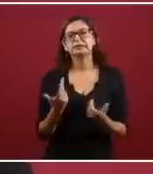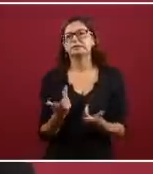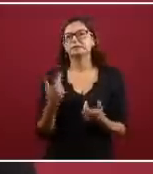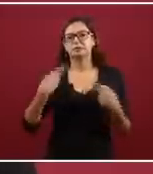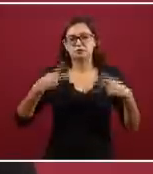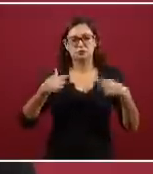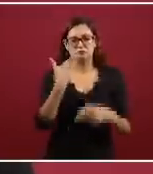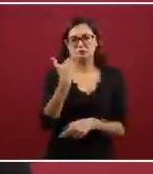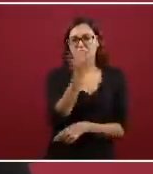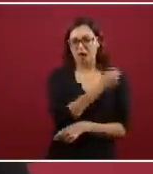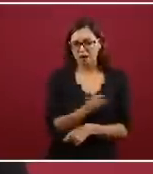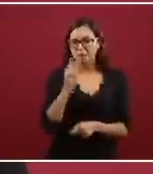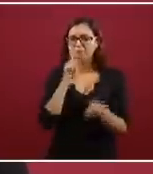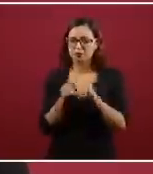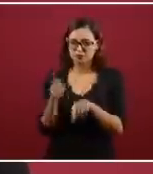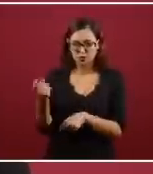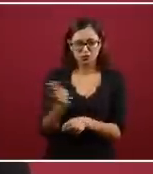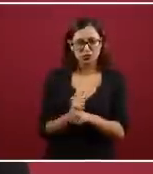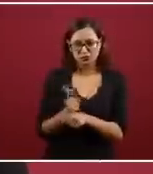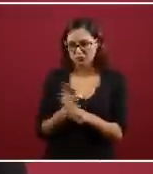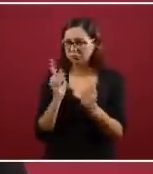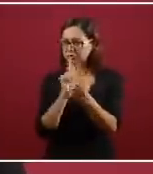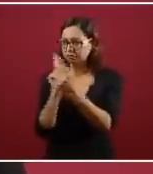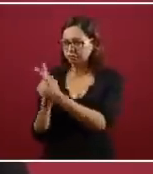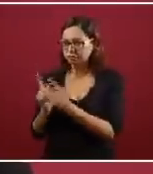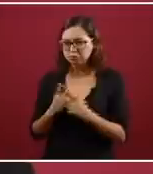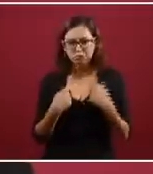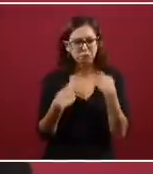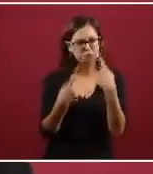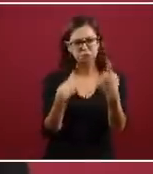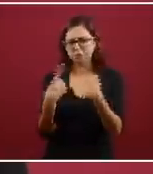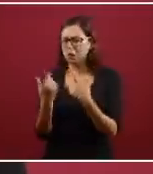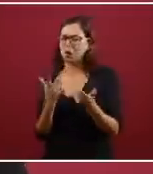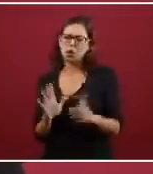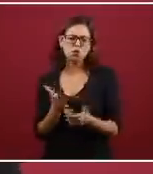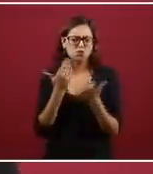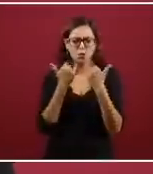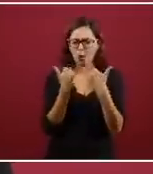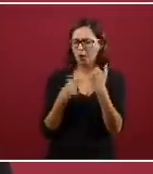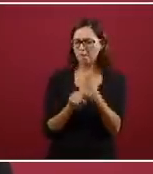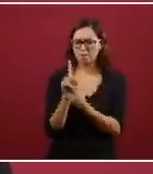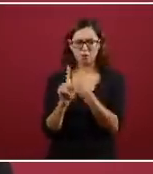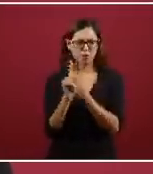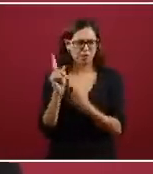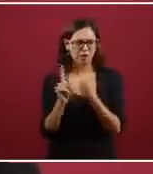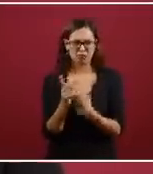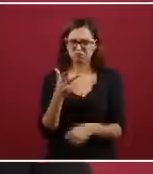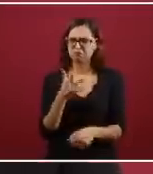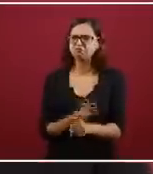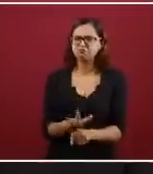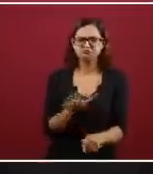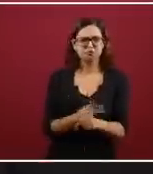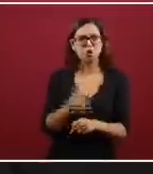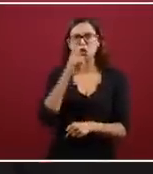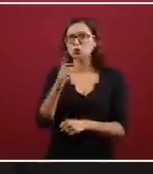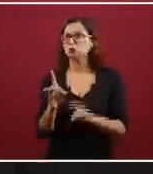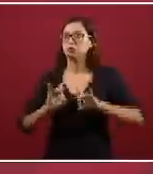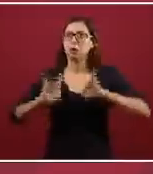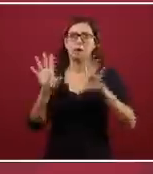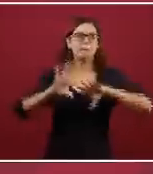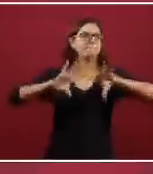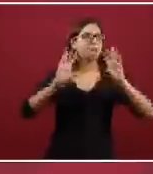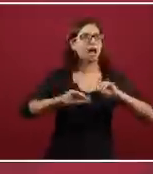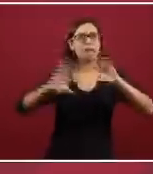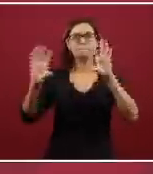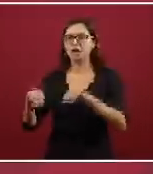Bartlett, me aseguran que no vamos a tener problema de apagones